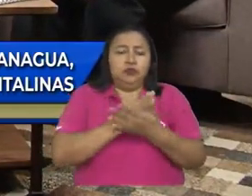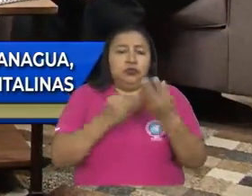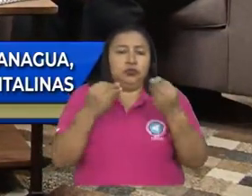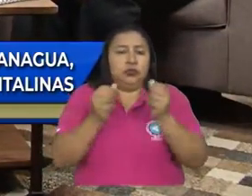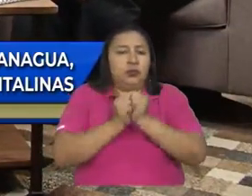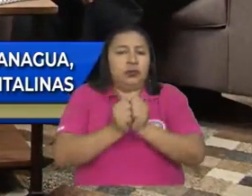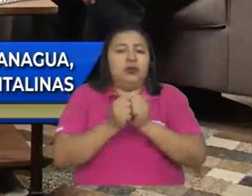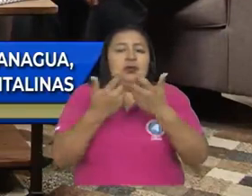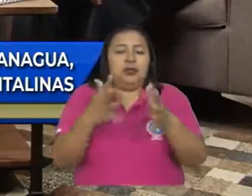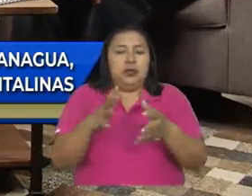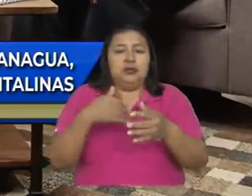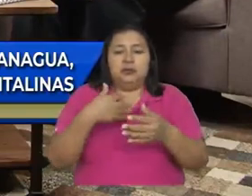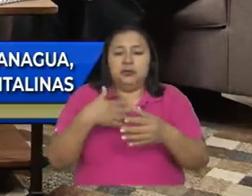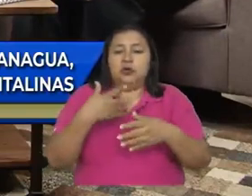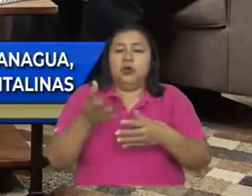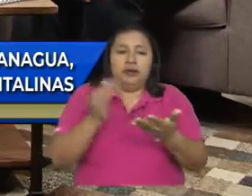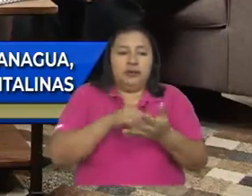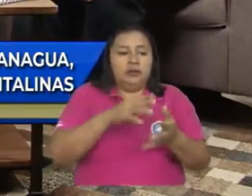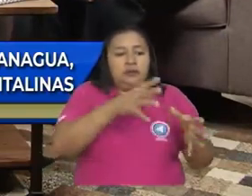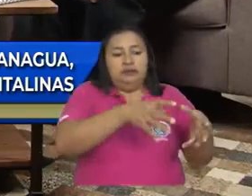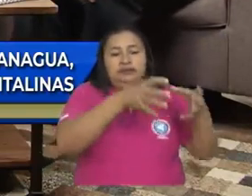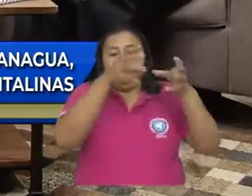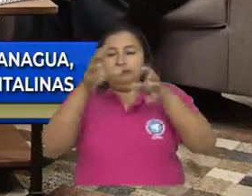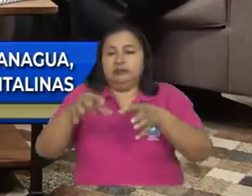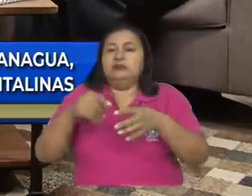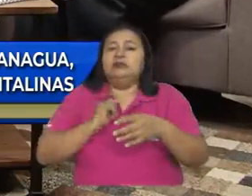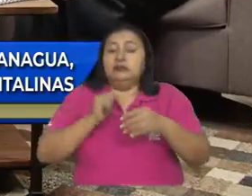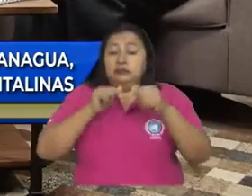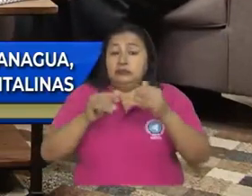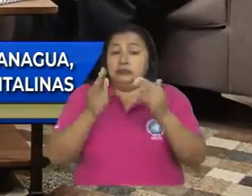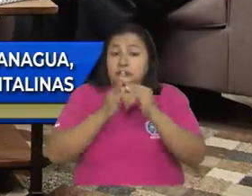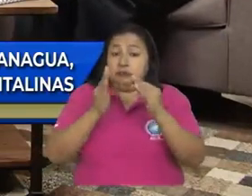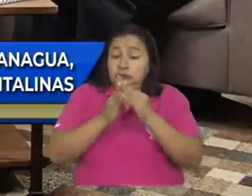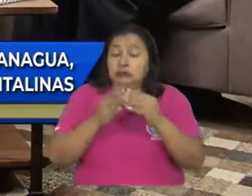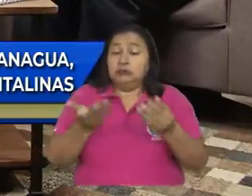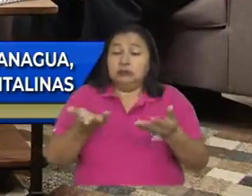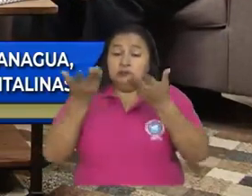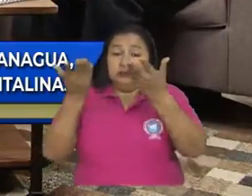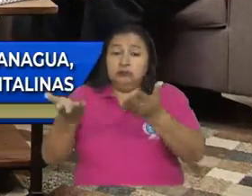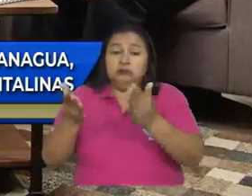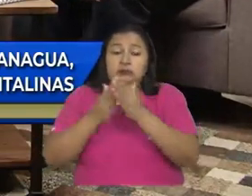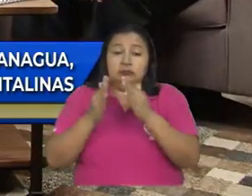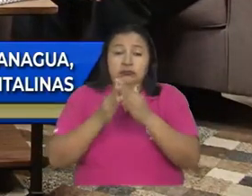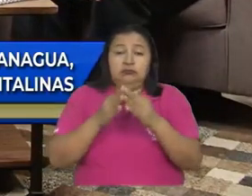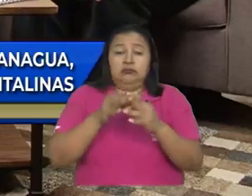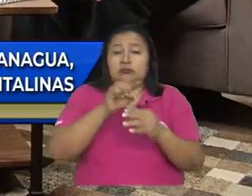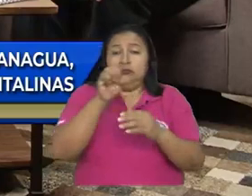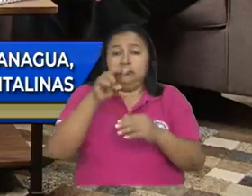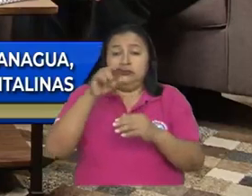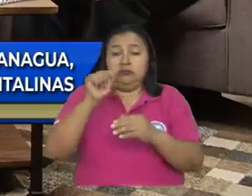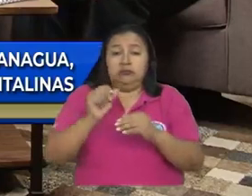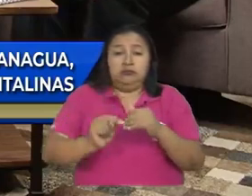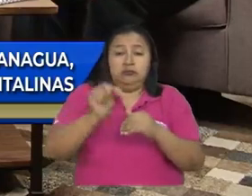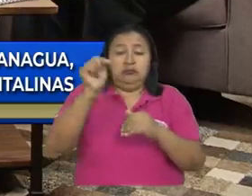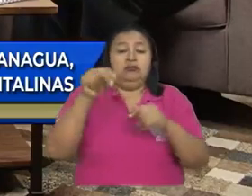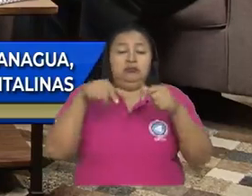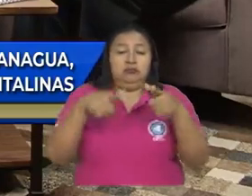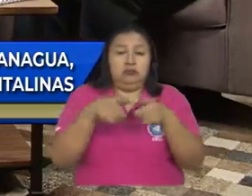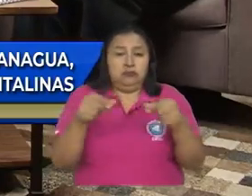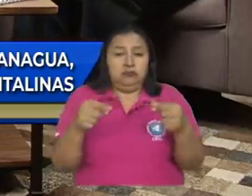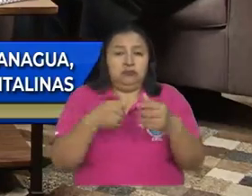compañeros que fueron reubicados, otros compañeros que recibieron hasta vivienda. Así es. En la zona norte de